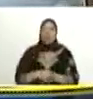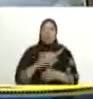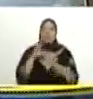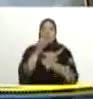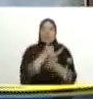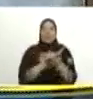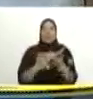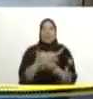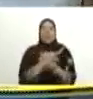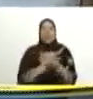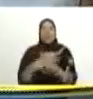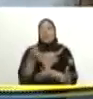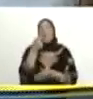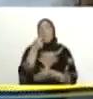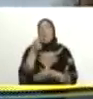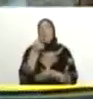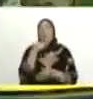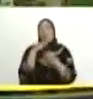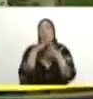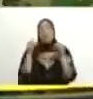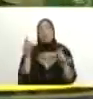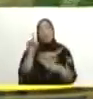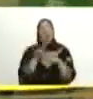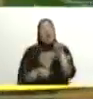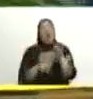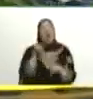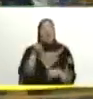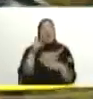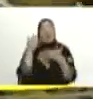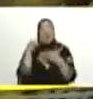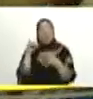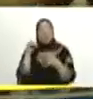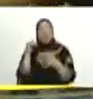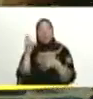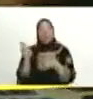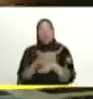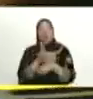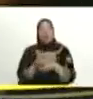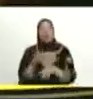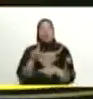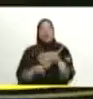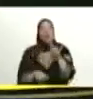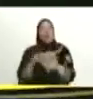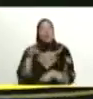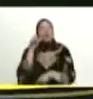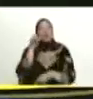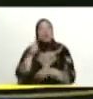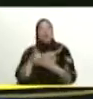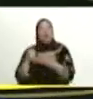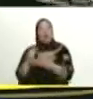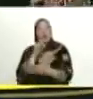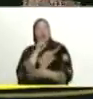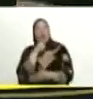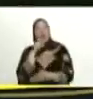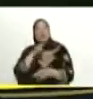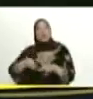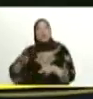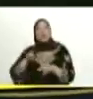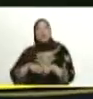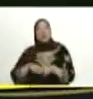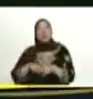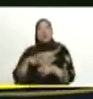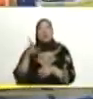farmacia, medicamentos y toda una serie de cuestiones útiles que tienen que ver con juegos para los adultos, juegos para los niños,